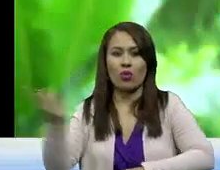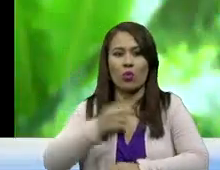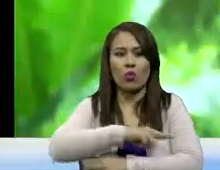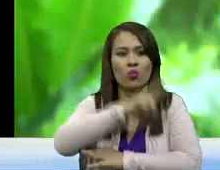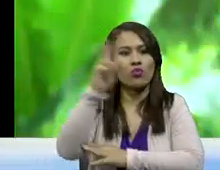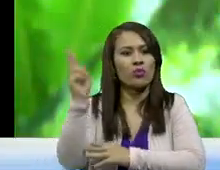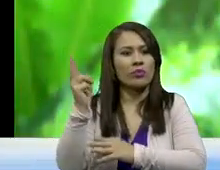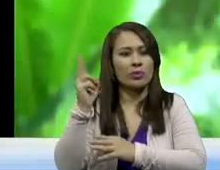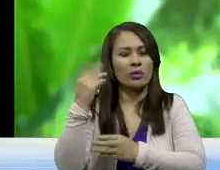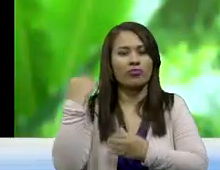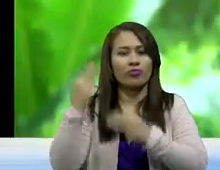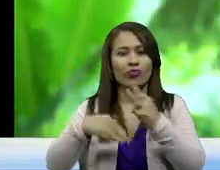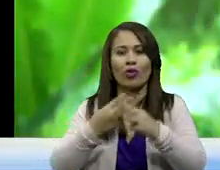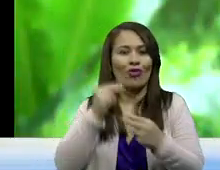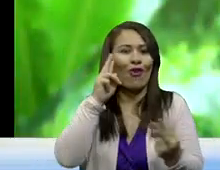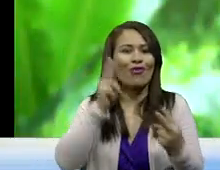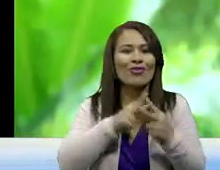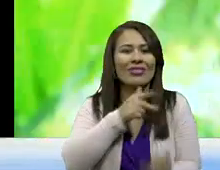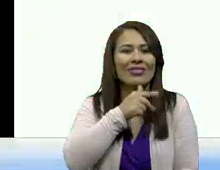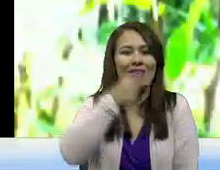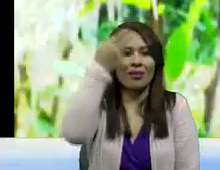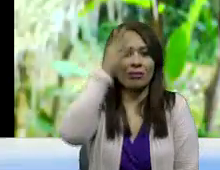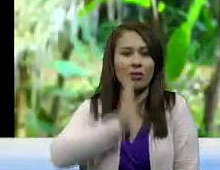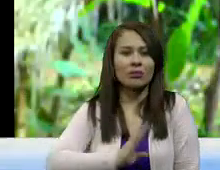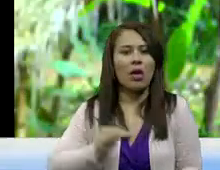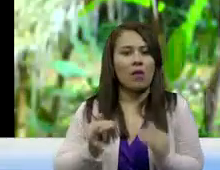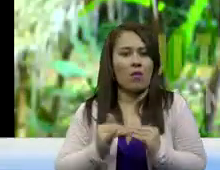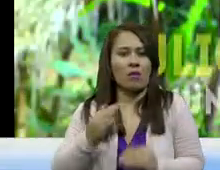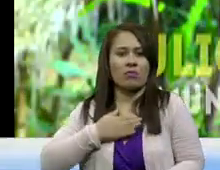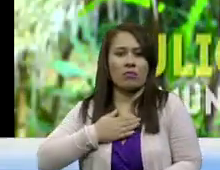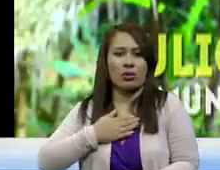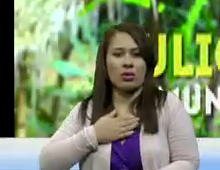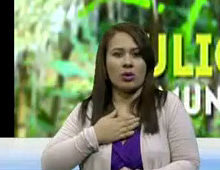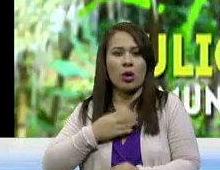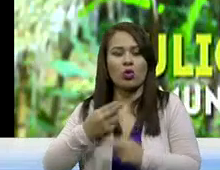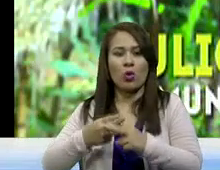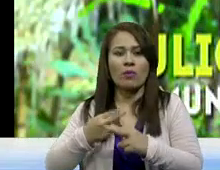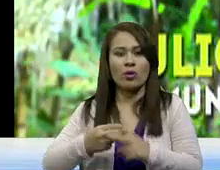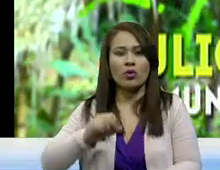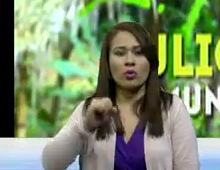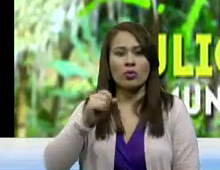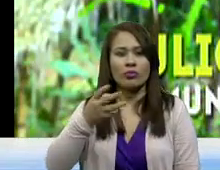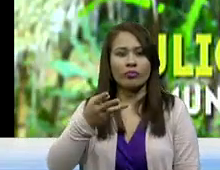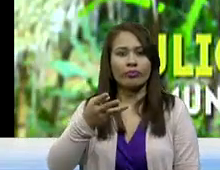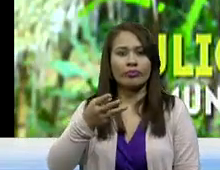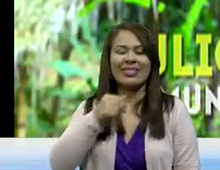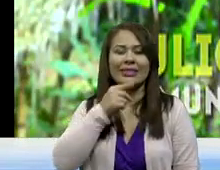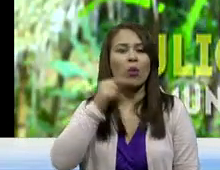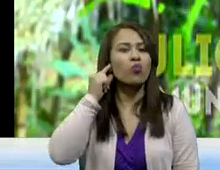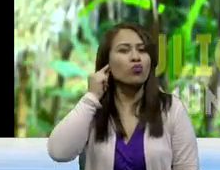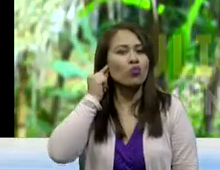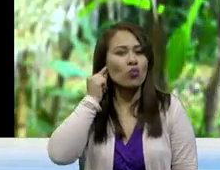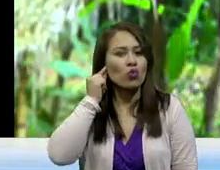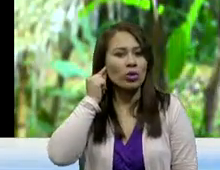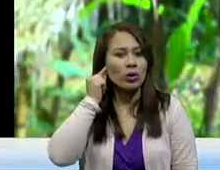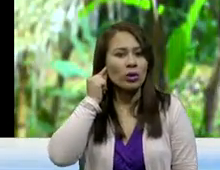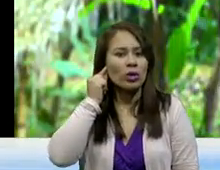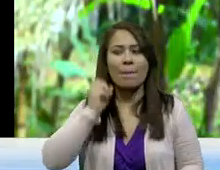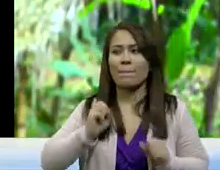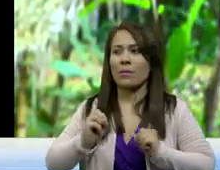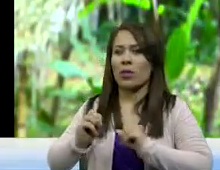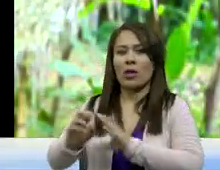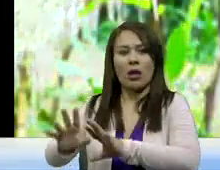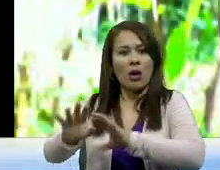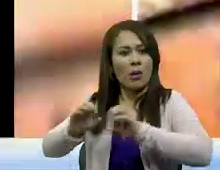que existen, nadie conoce quién es Dios. Enshuar es el Nunqui, fue una mujer milagrosa que